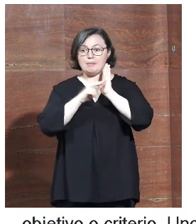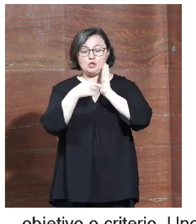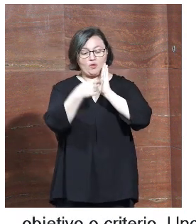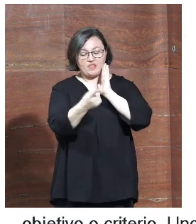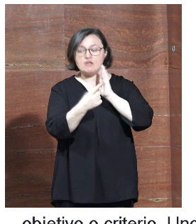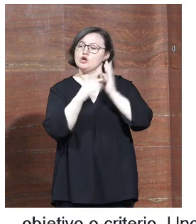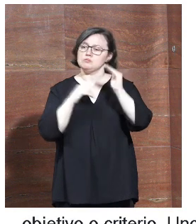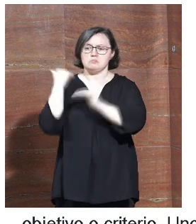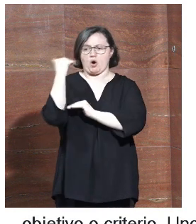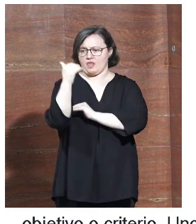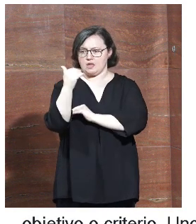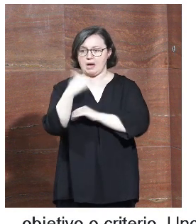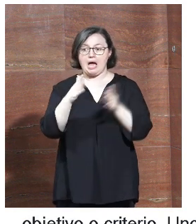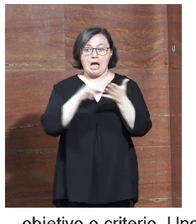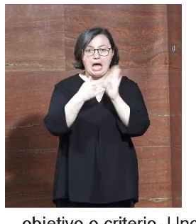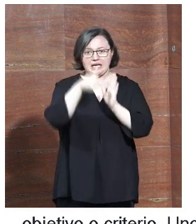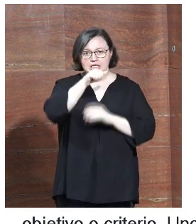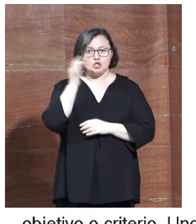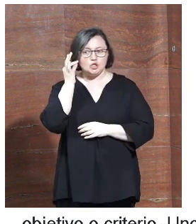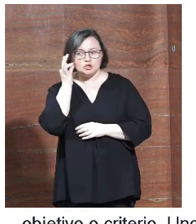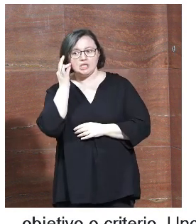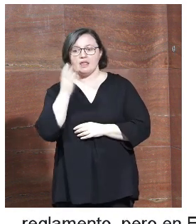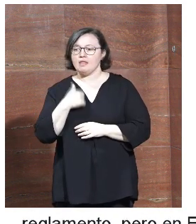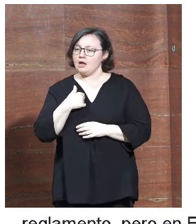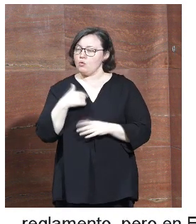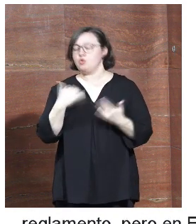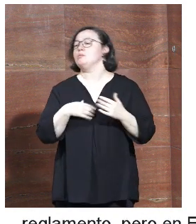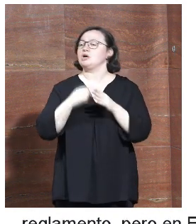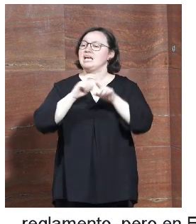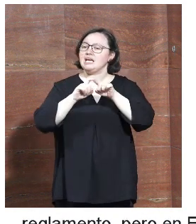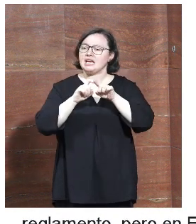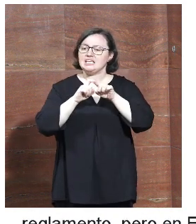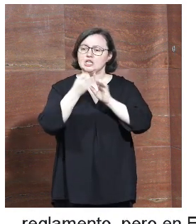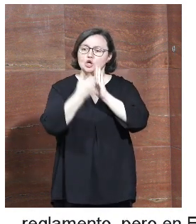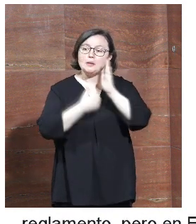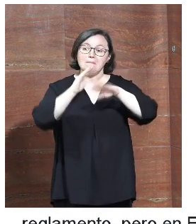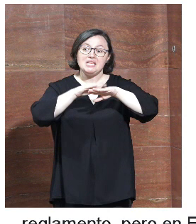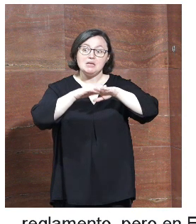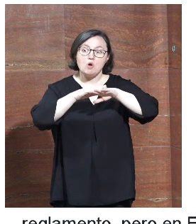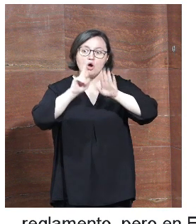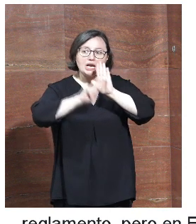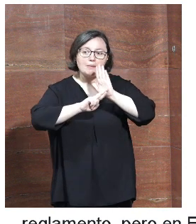los arquitectos, a las arquitectas, nos cuesta soltarnos respecto del mínimo reglamentario.